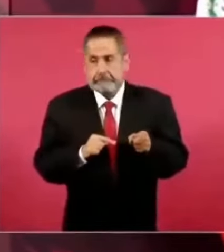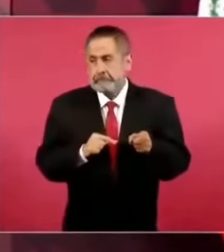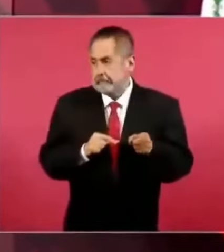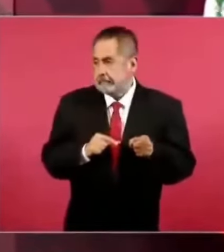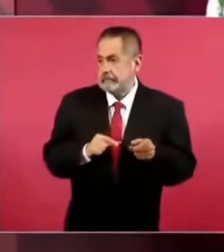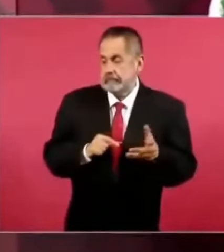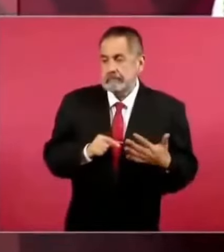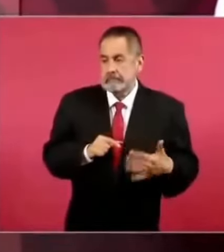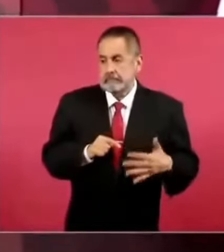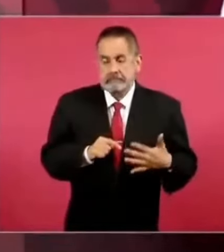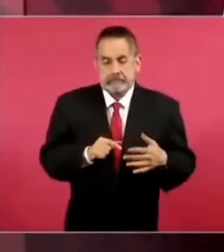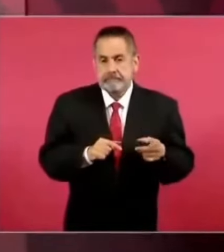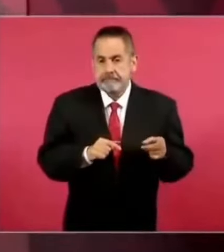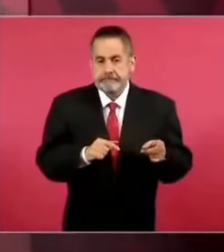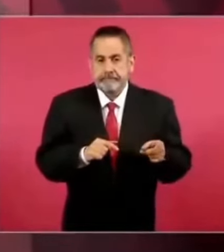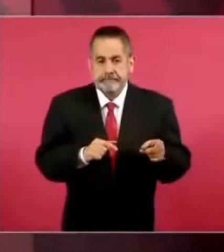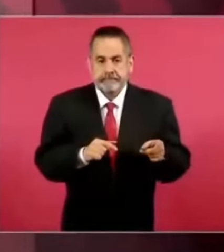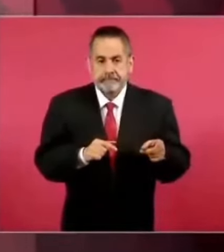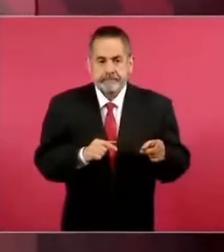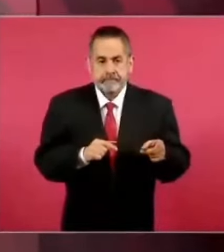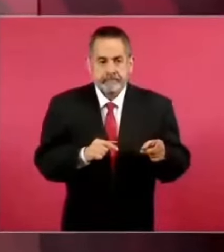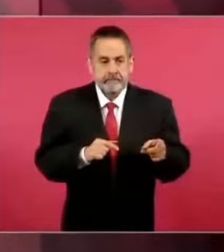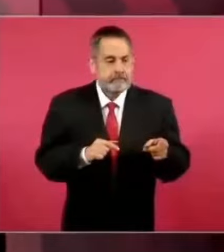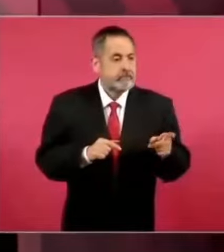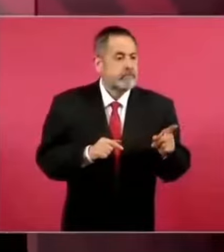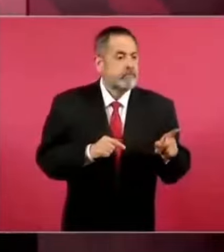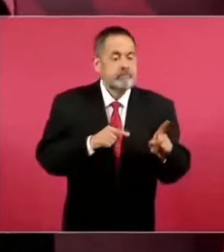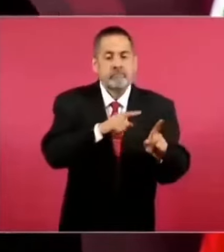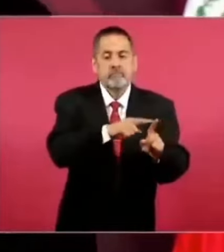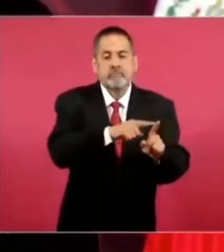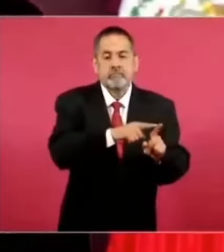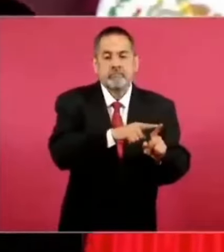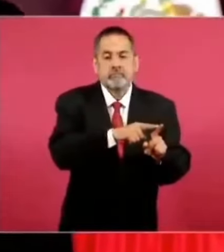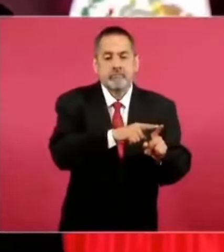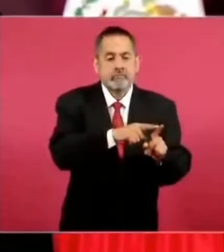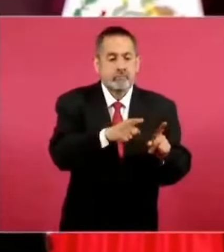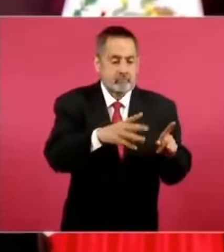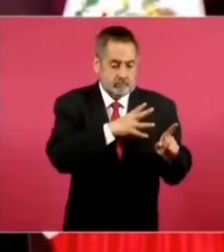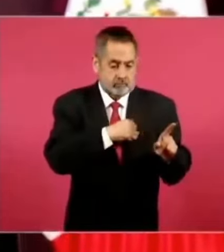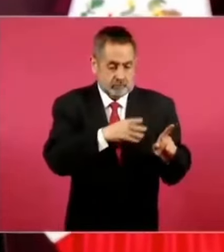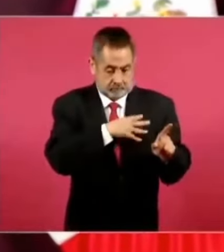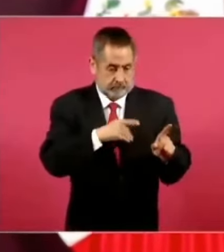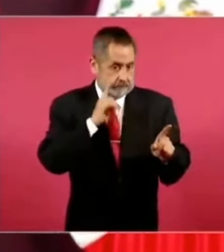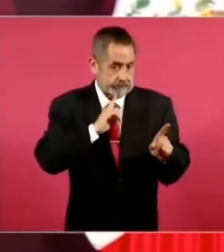que el novio de una de sus hijas